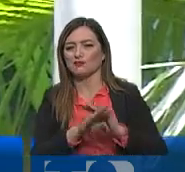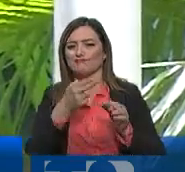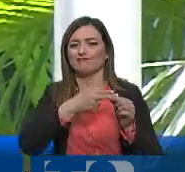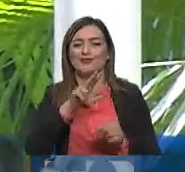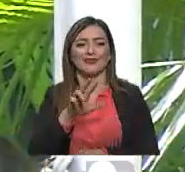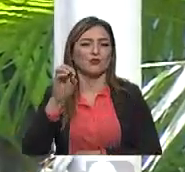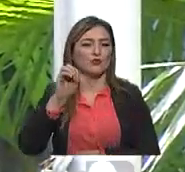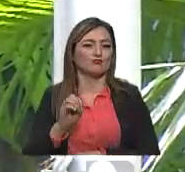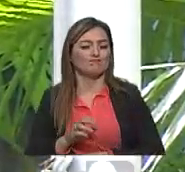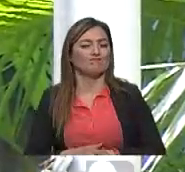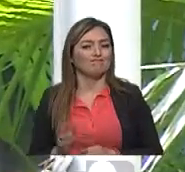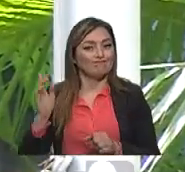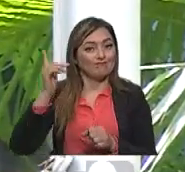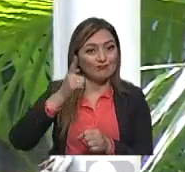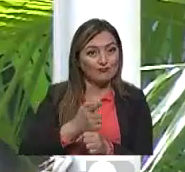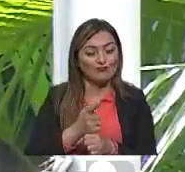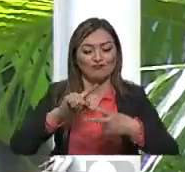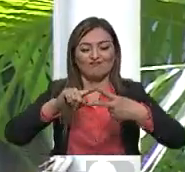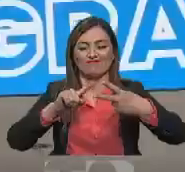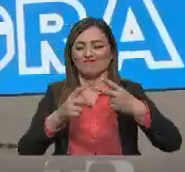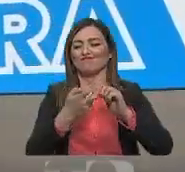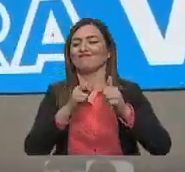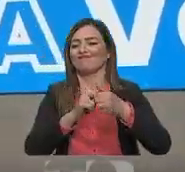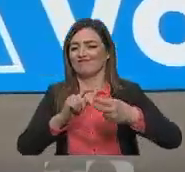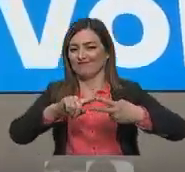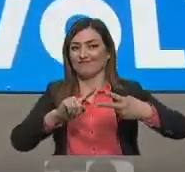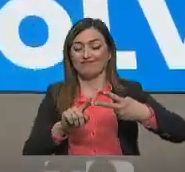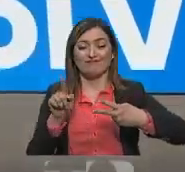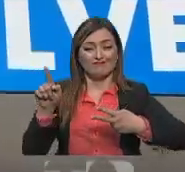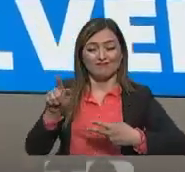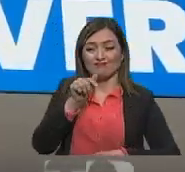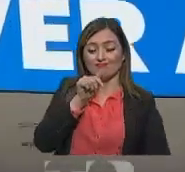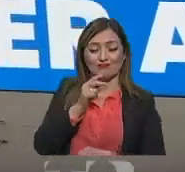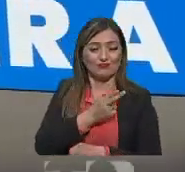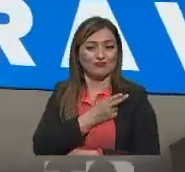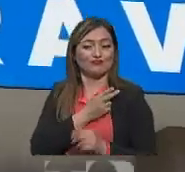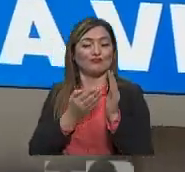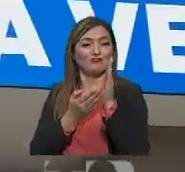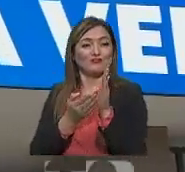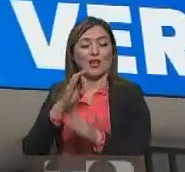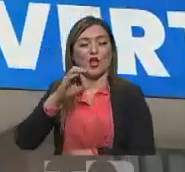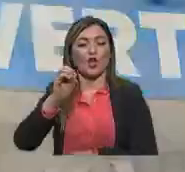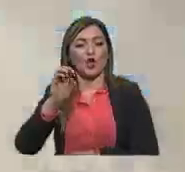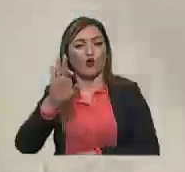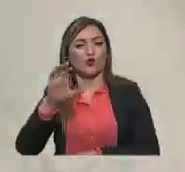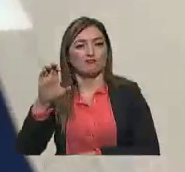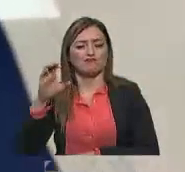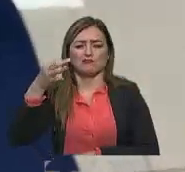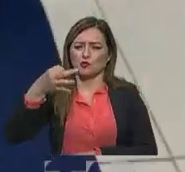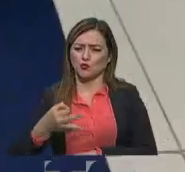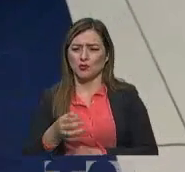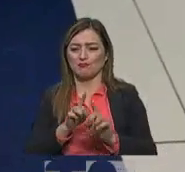aforo. Pero esa disposición tiene dos realidades. En el sector privado, universidades como la Ecotec cumplen con la orden de mantener